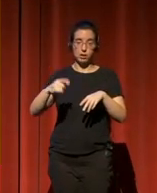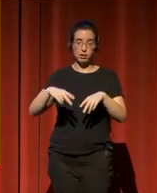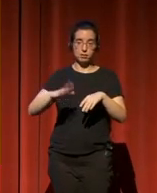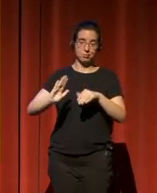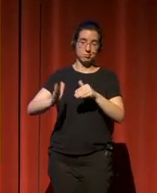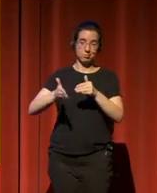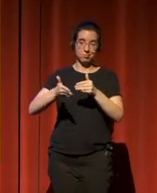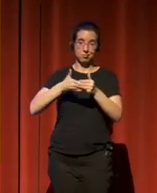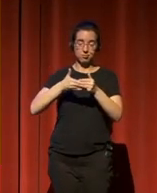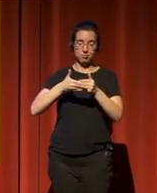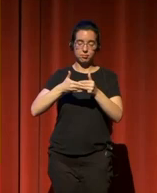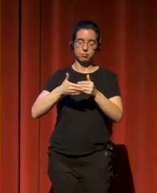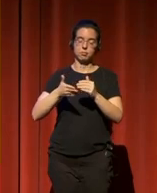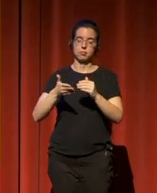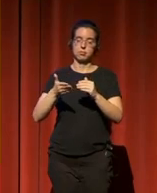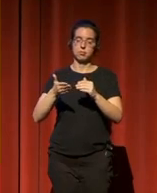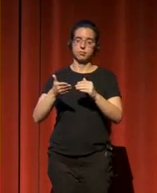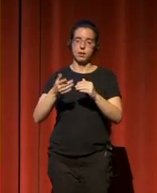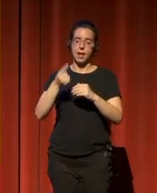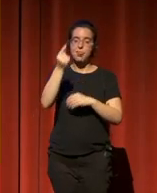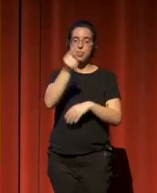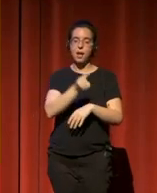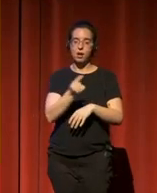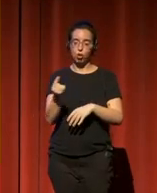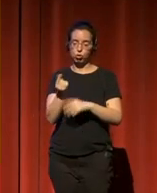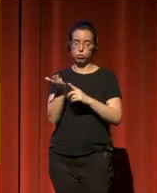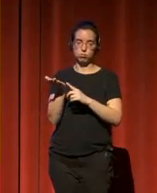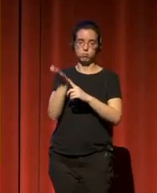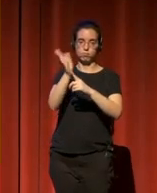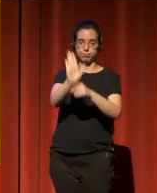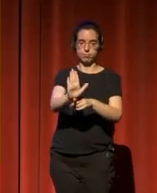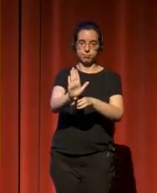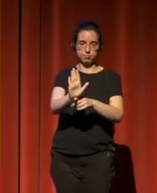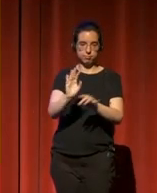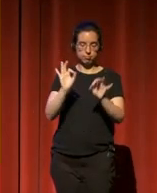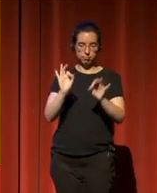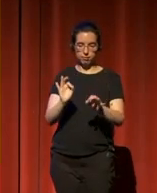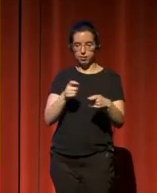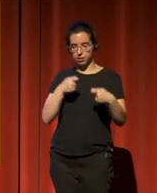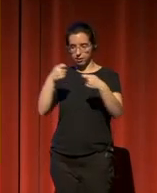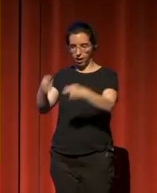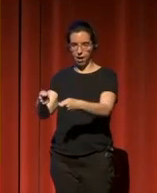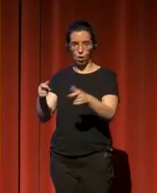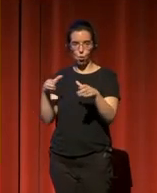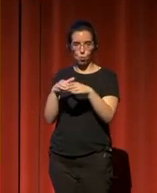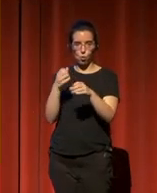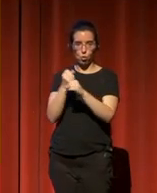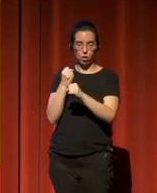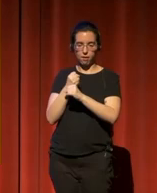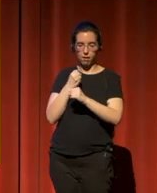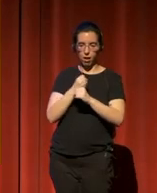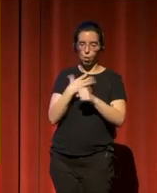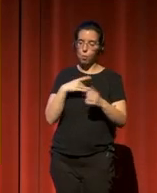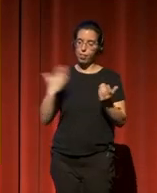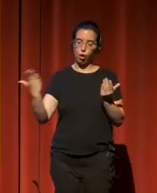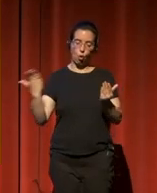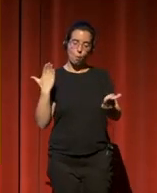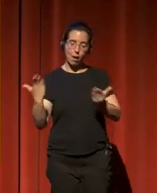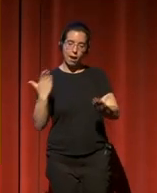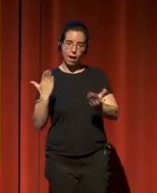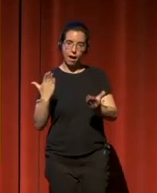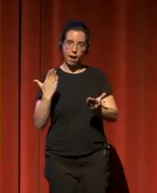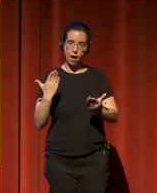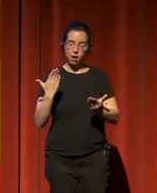devolviendo el el diagnóstico a digamos a este grupo y pudiéndolo contrastar y validar